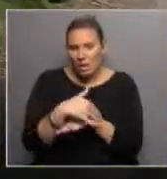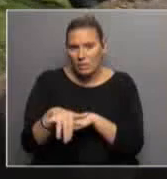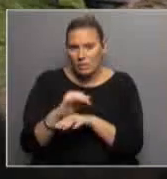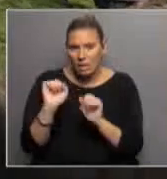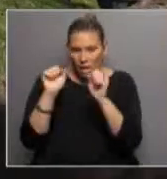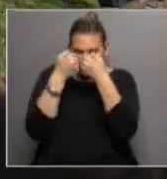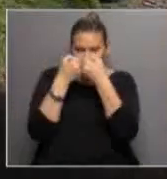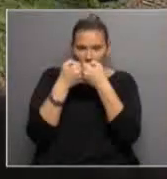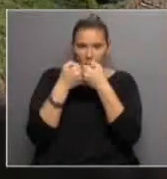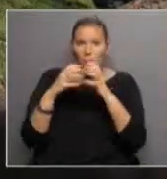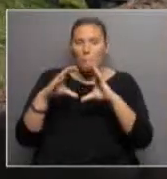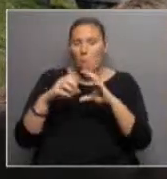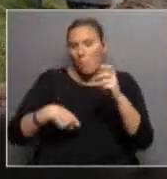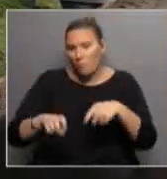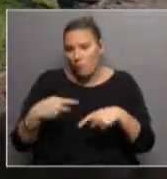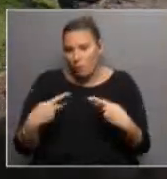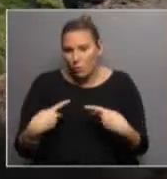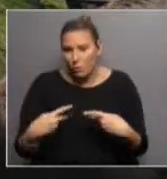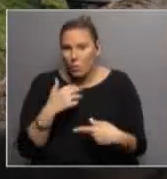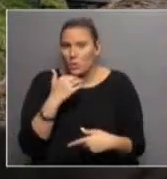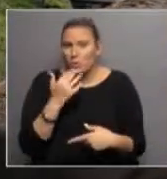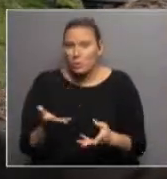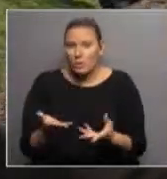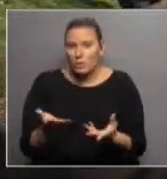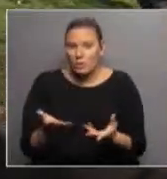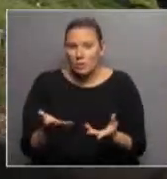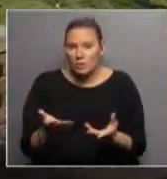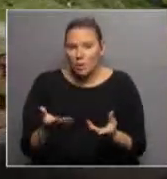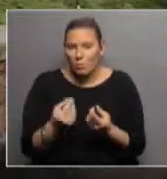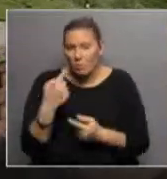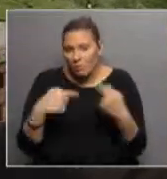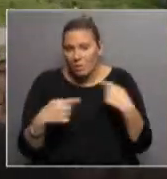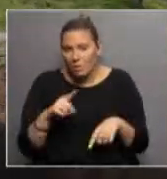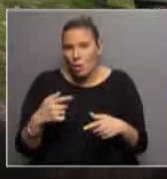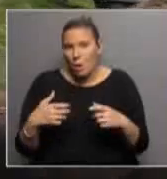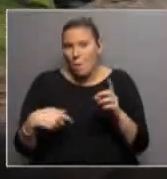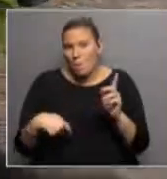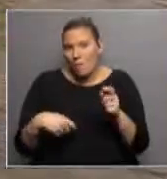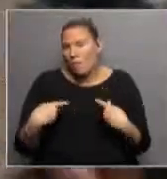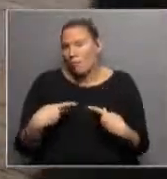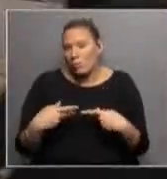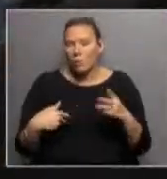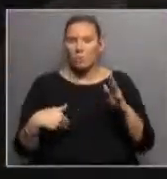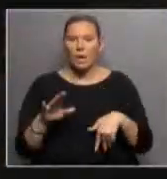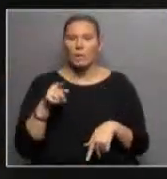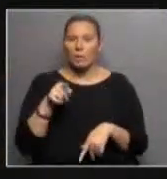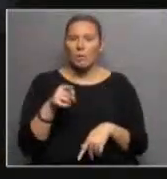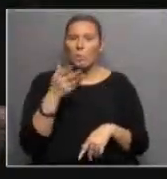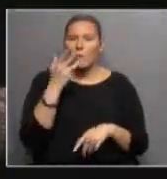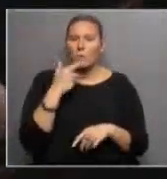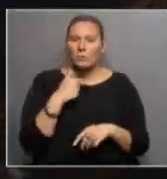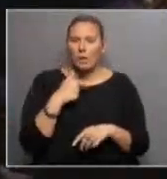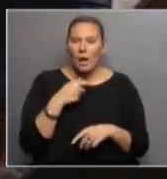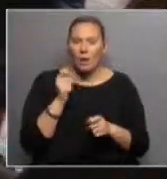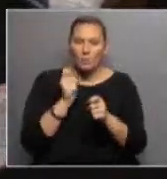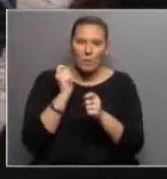Escondida, la pelota y ta. No sé, no tengo mucha variedad, pero la pelota más que nada. ¿Y a vos? A mí me gustaba con